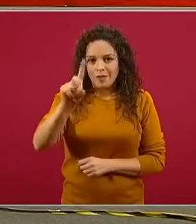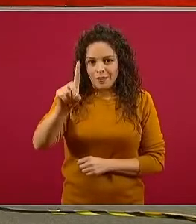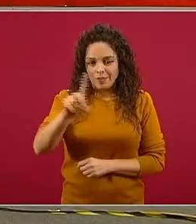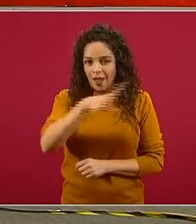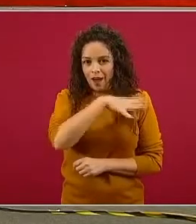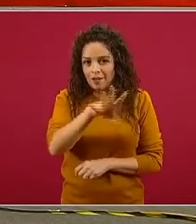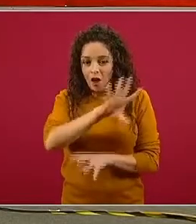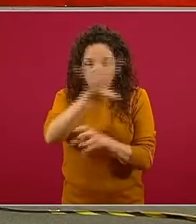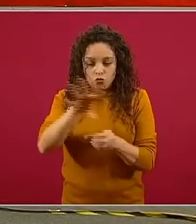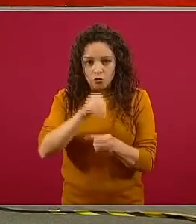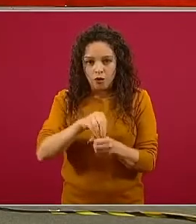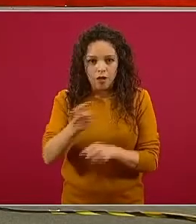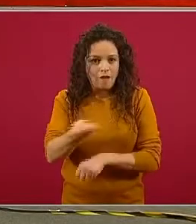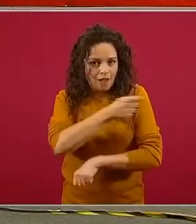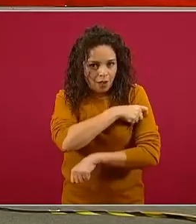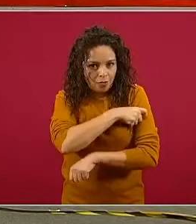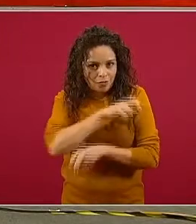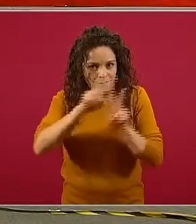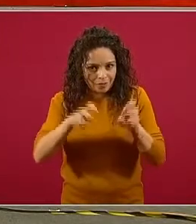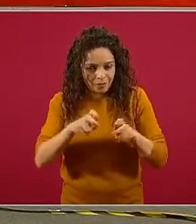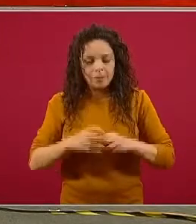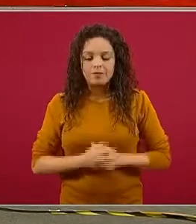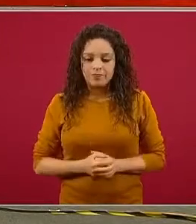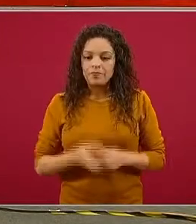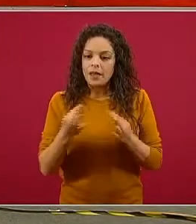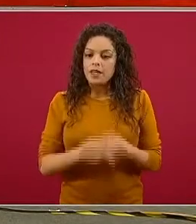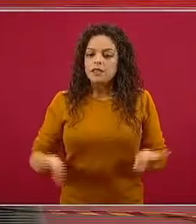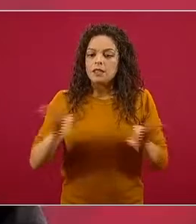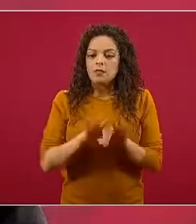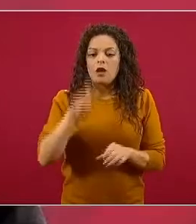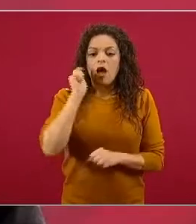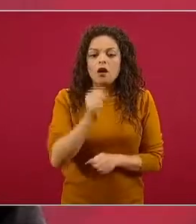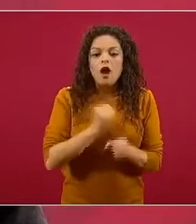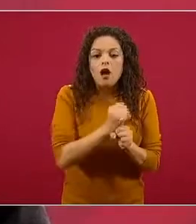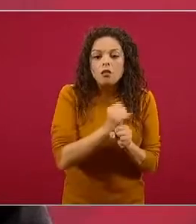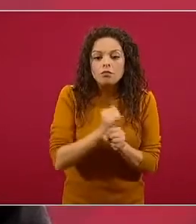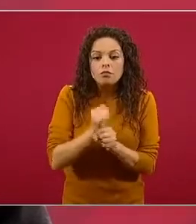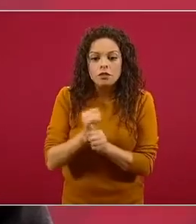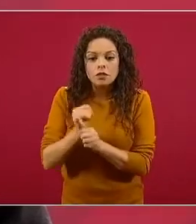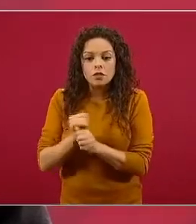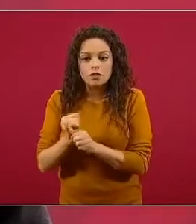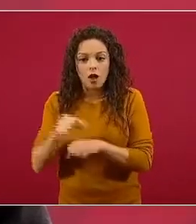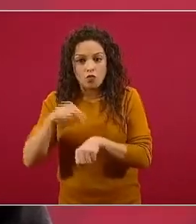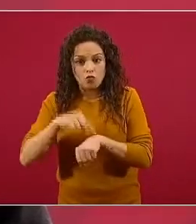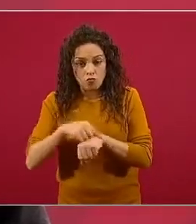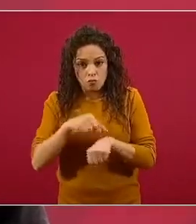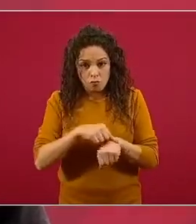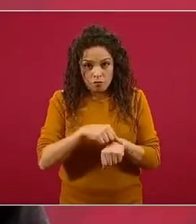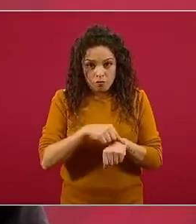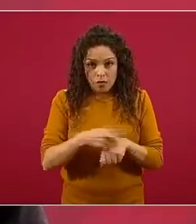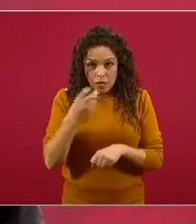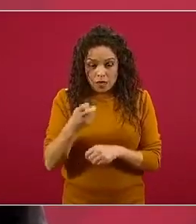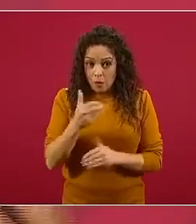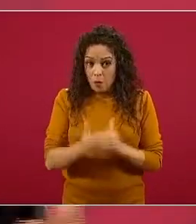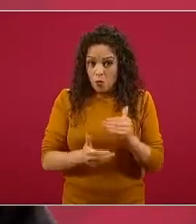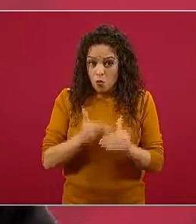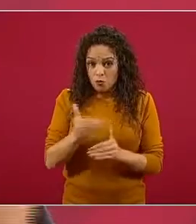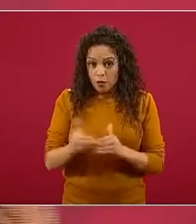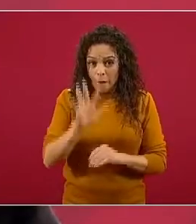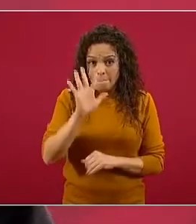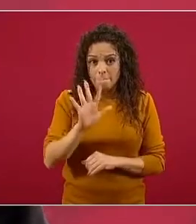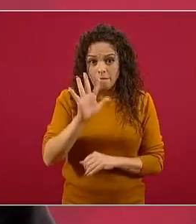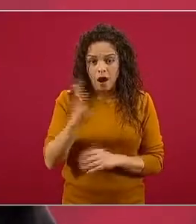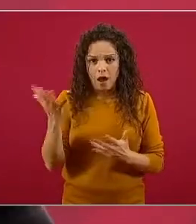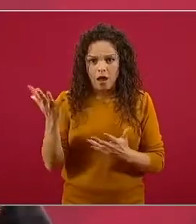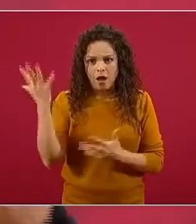vacunas. Aquí es muy importante visualizar que la investigación clínica no es un proceso caótico, no